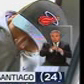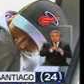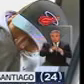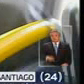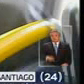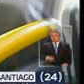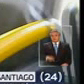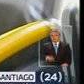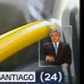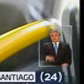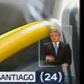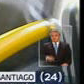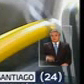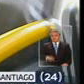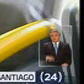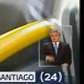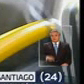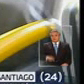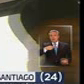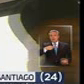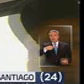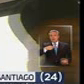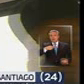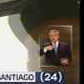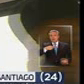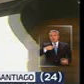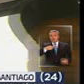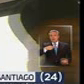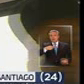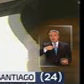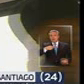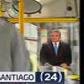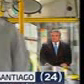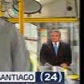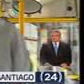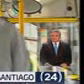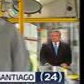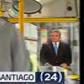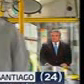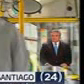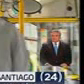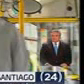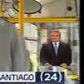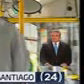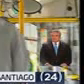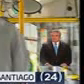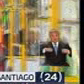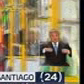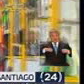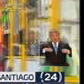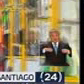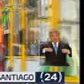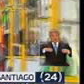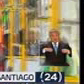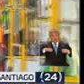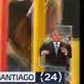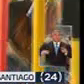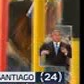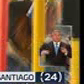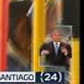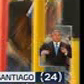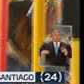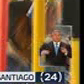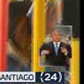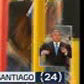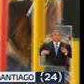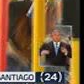Anda sin tarjeta. este muchacho